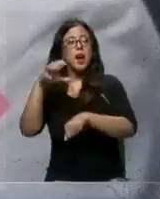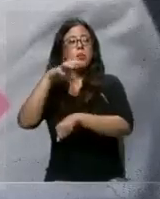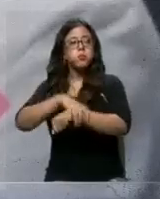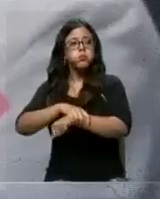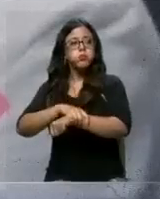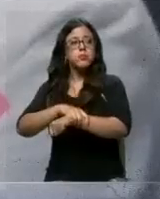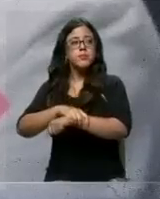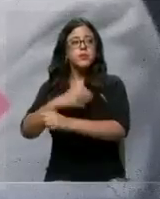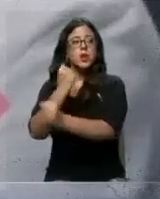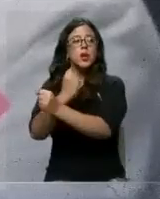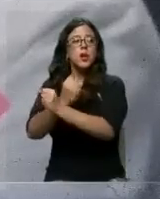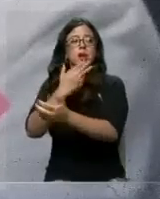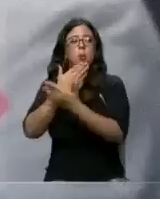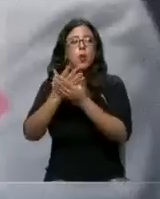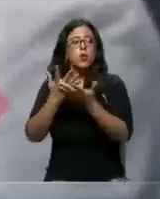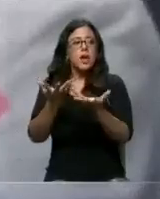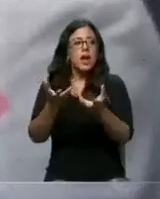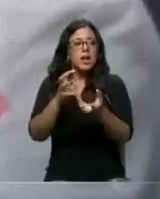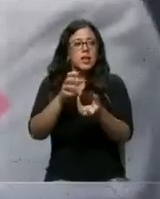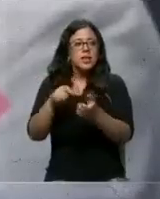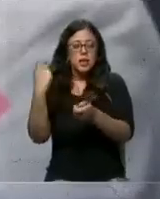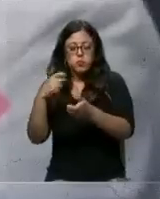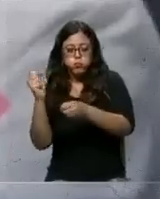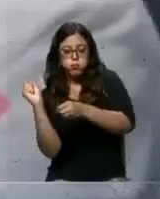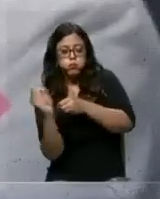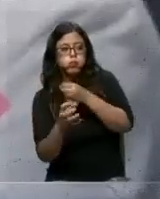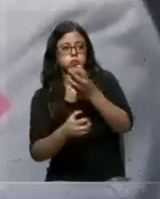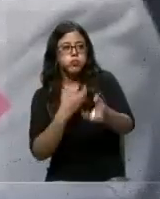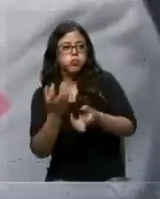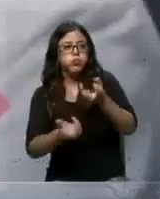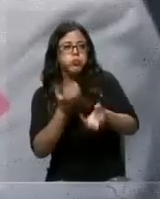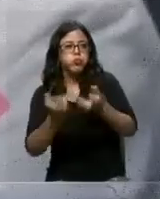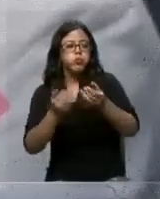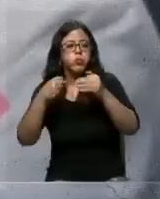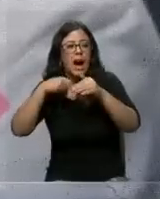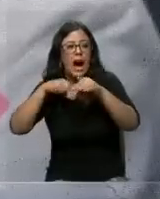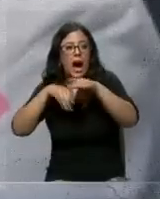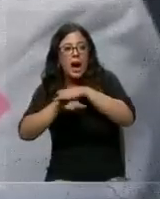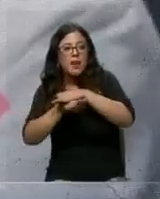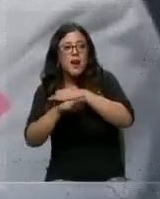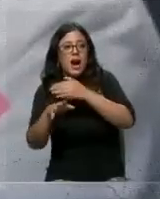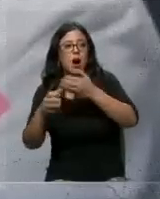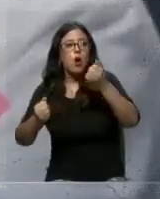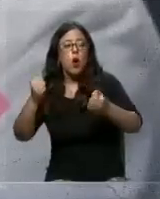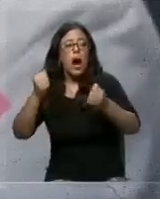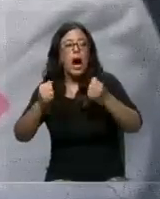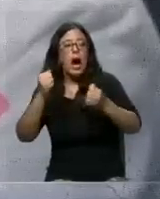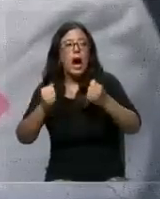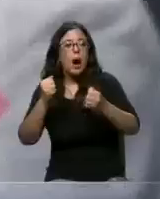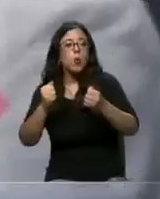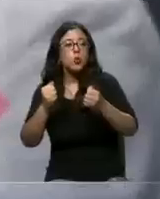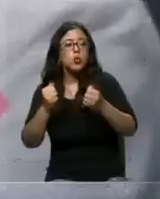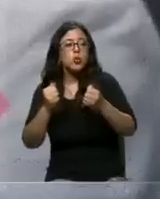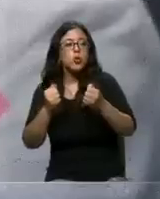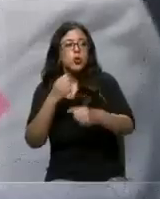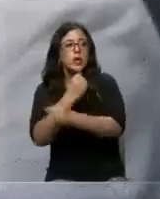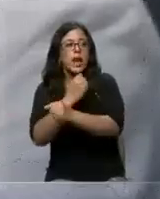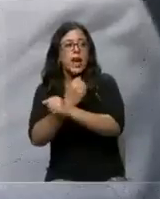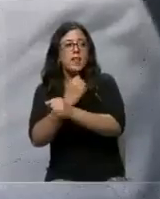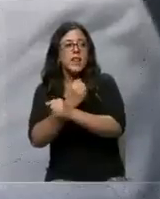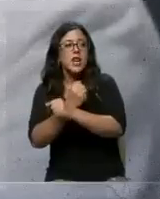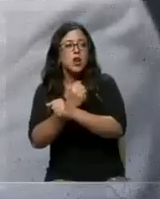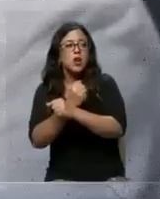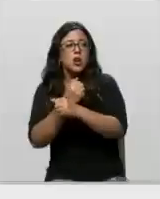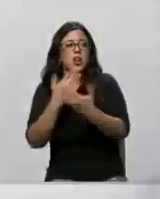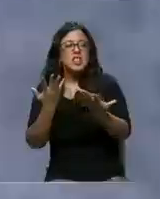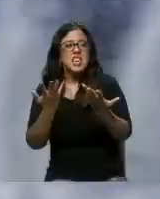por carabineros mientras colocaba una bomba incendiaria bajo un bus de carabineros. Y constaté solo lesiones menores. Nunca más lo vi en